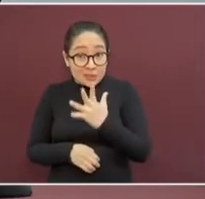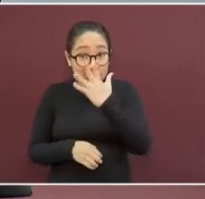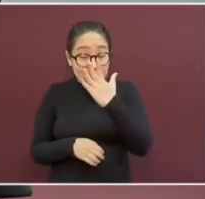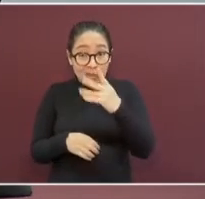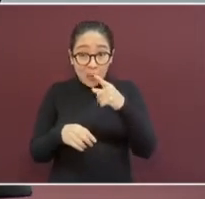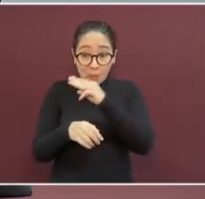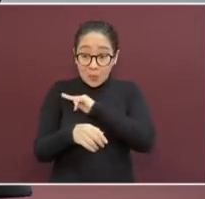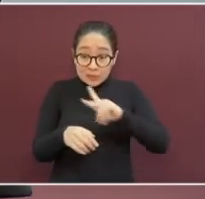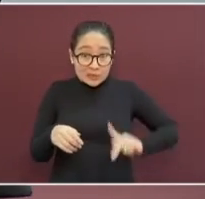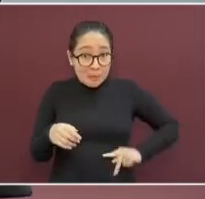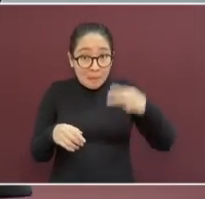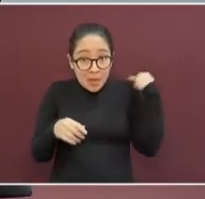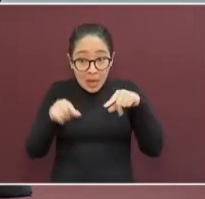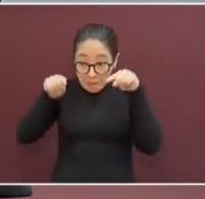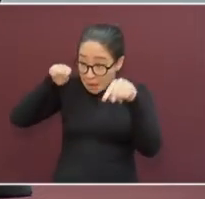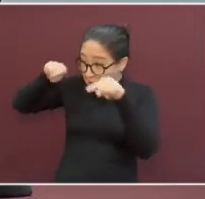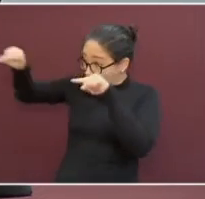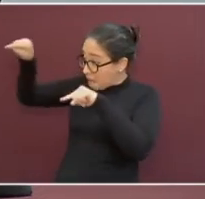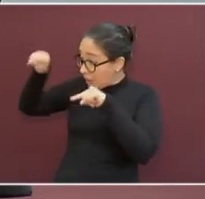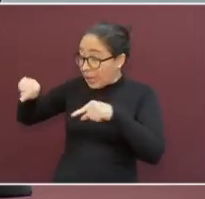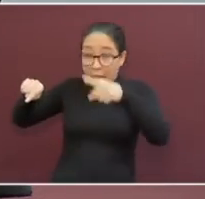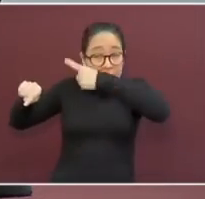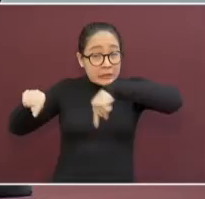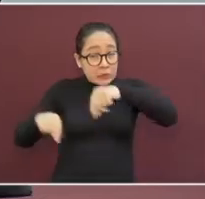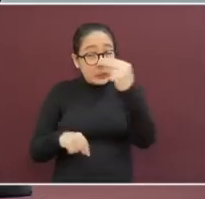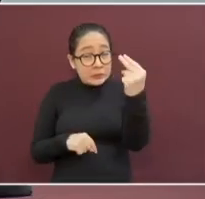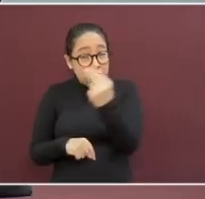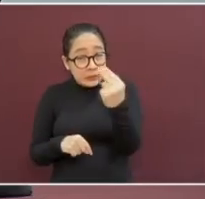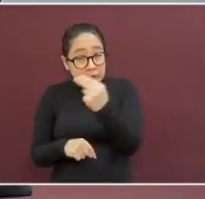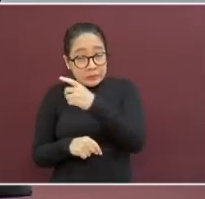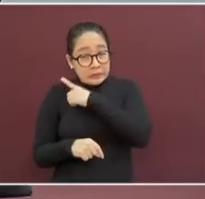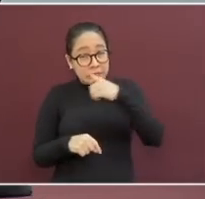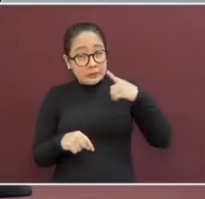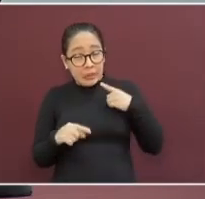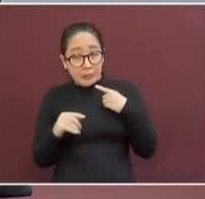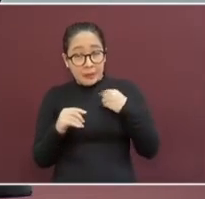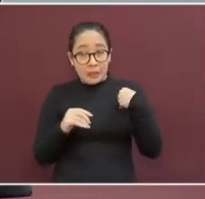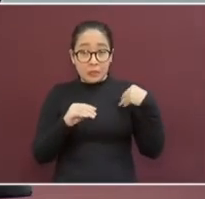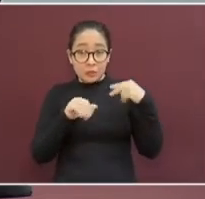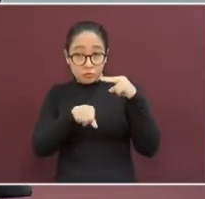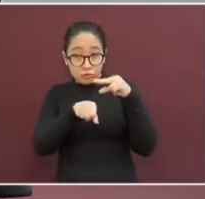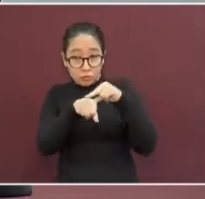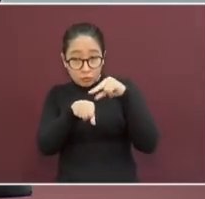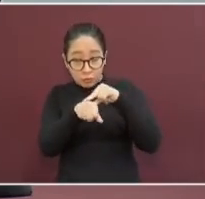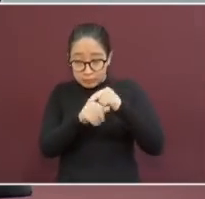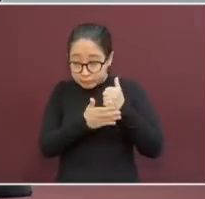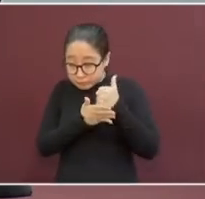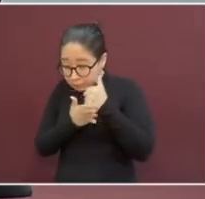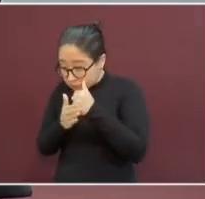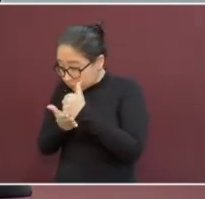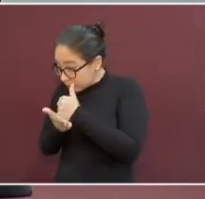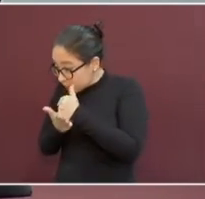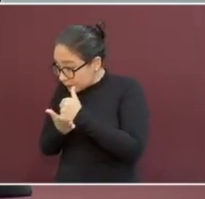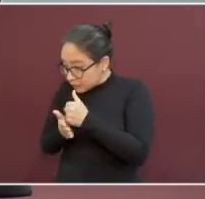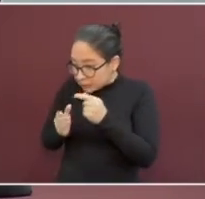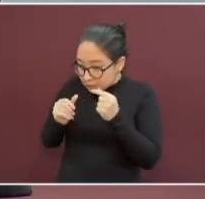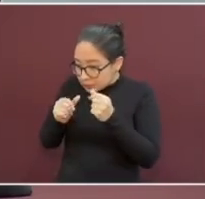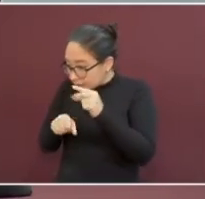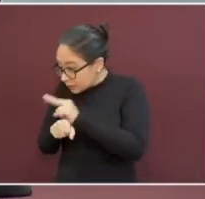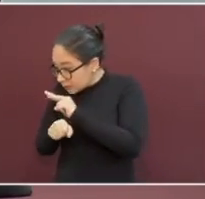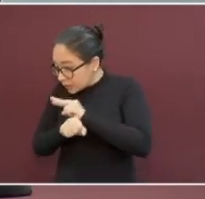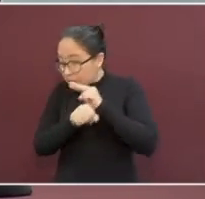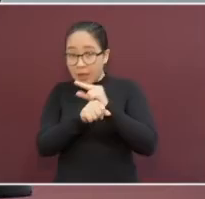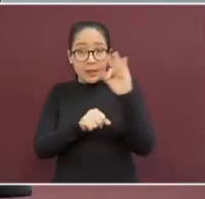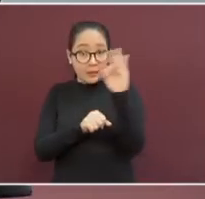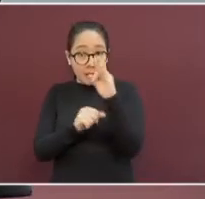estar obligatoriamente bajo estricta vigilancia médica ya sea en su domicilio o en